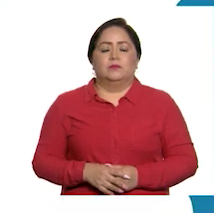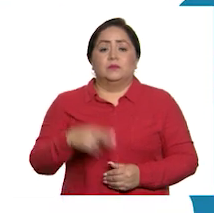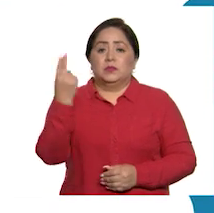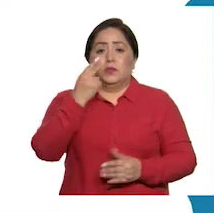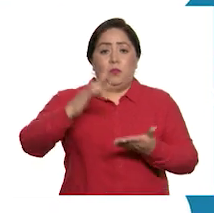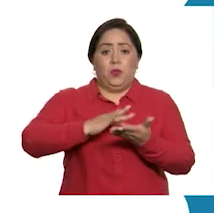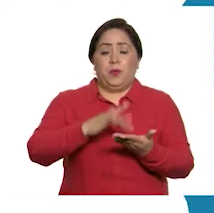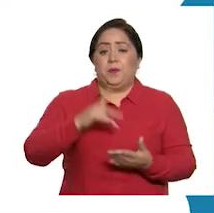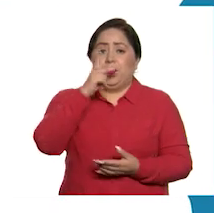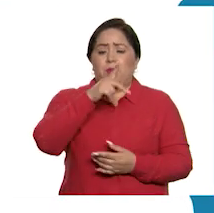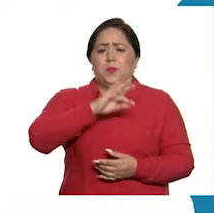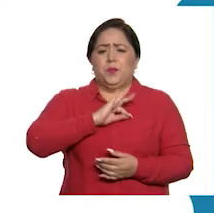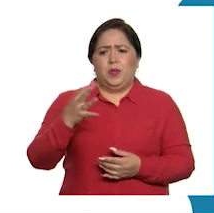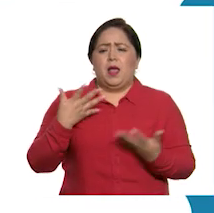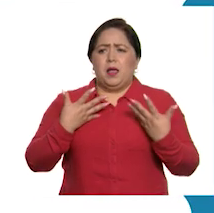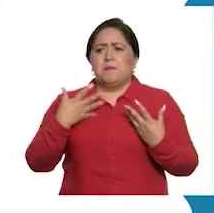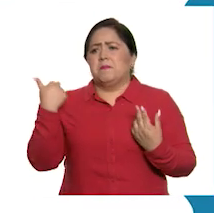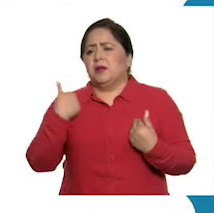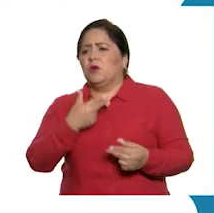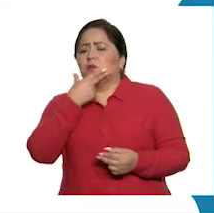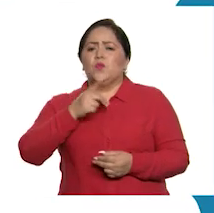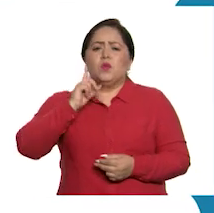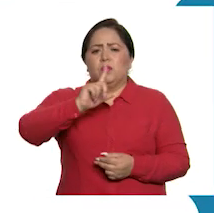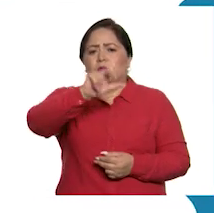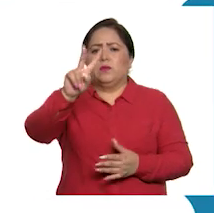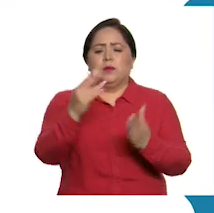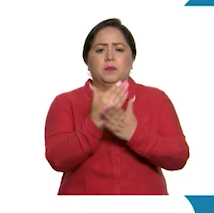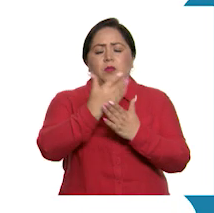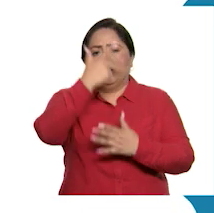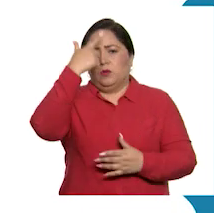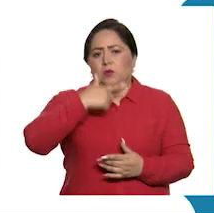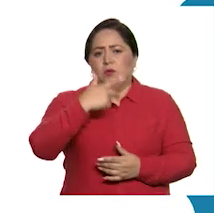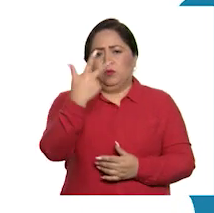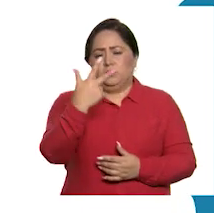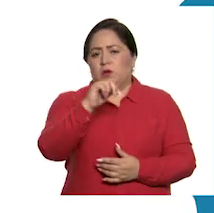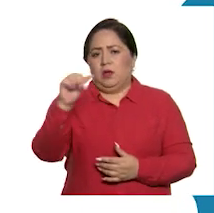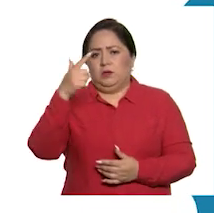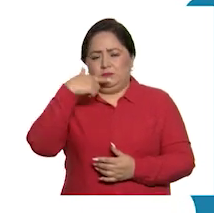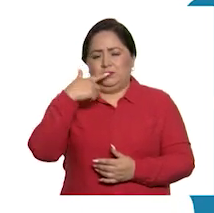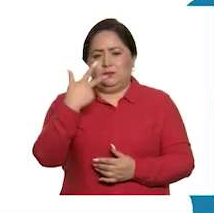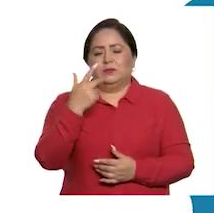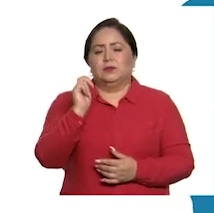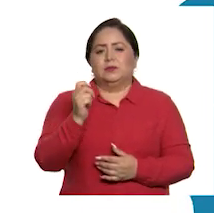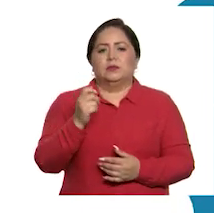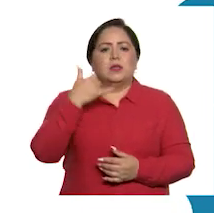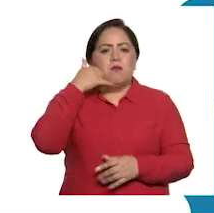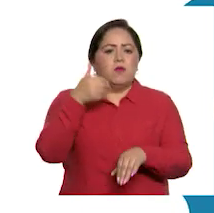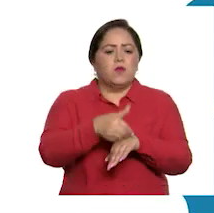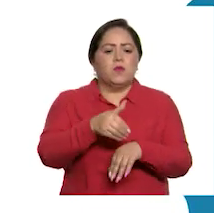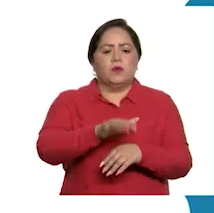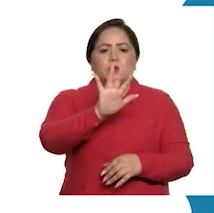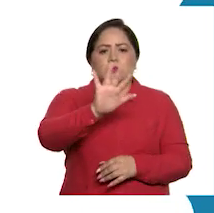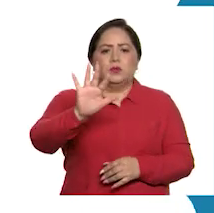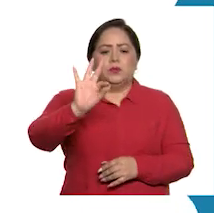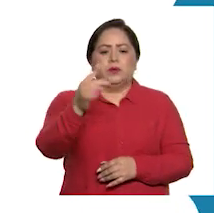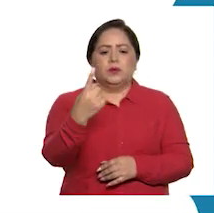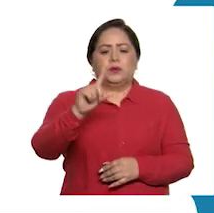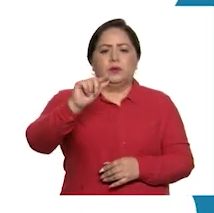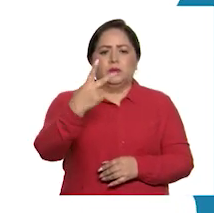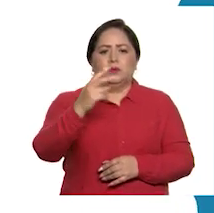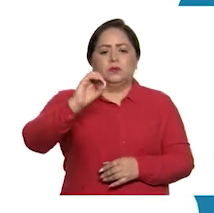Para apoyo pedagógico, hay maestras y maestros de lunes a viernes de 8 a 20 horas en el teléfono